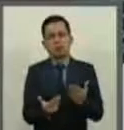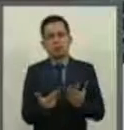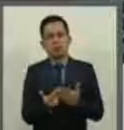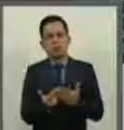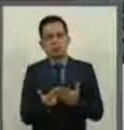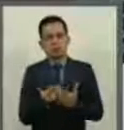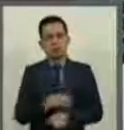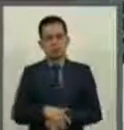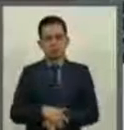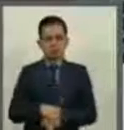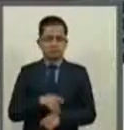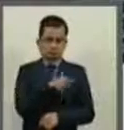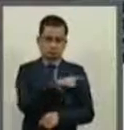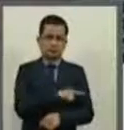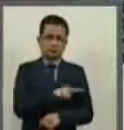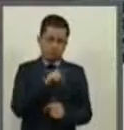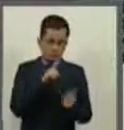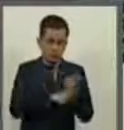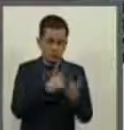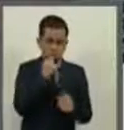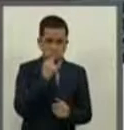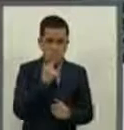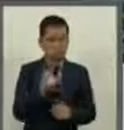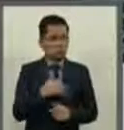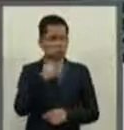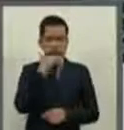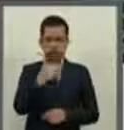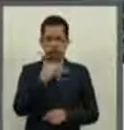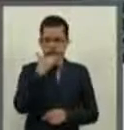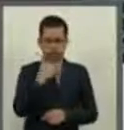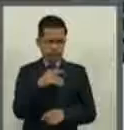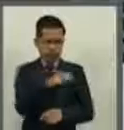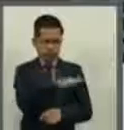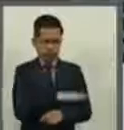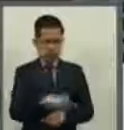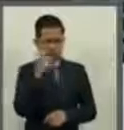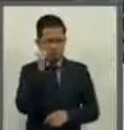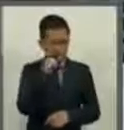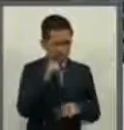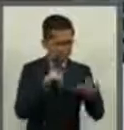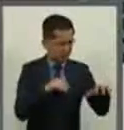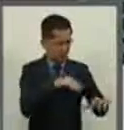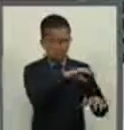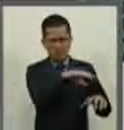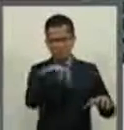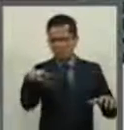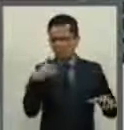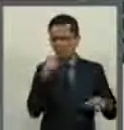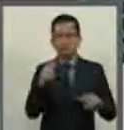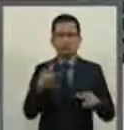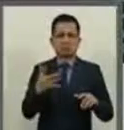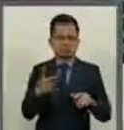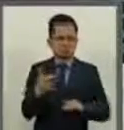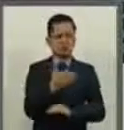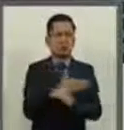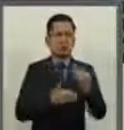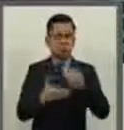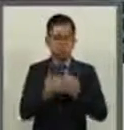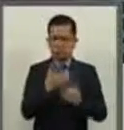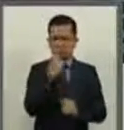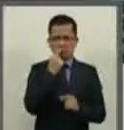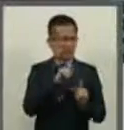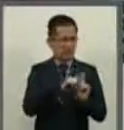que la corrupción permee prácticamente a todas las corporaciones policiales a nivel